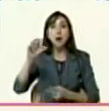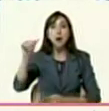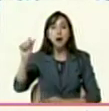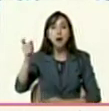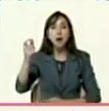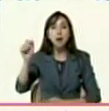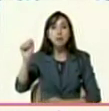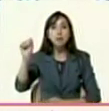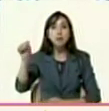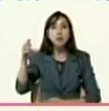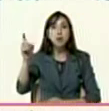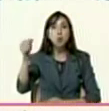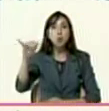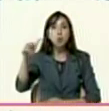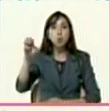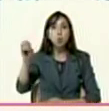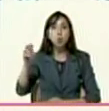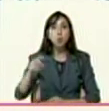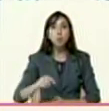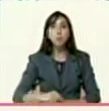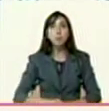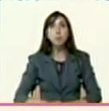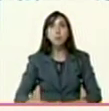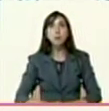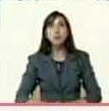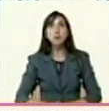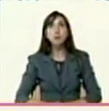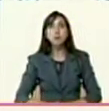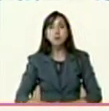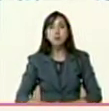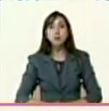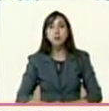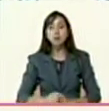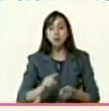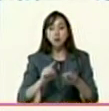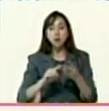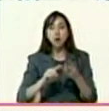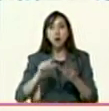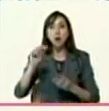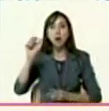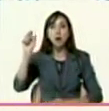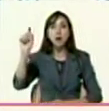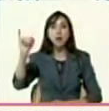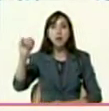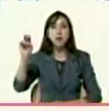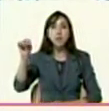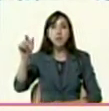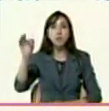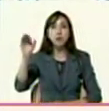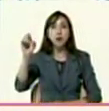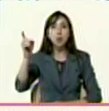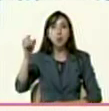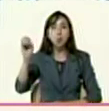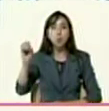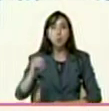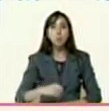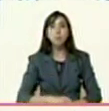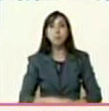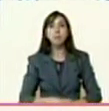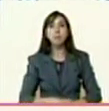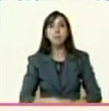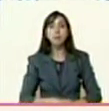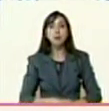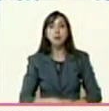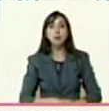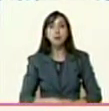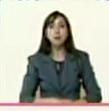Rosillo, Iván Ángel Infanol, Rogelio Rafael Lozada,